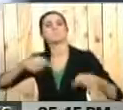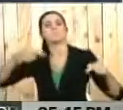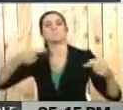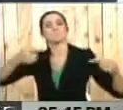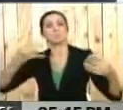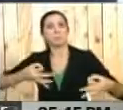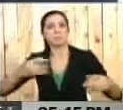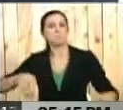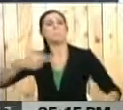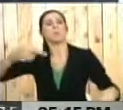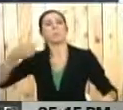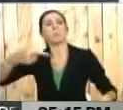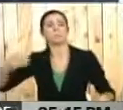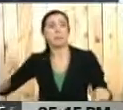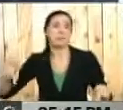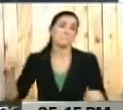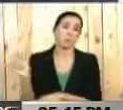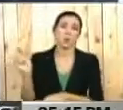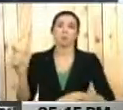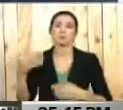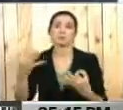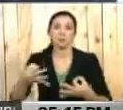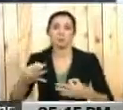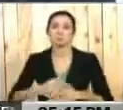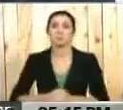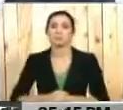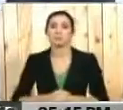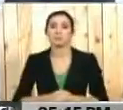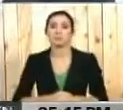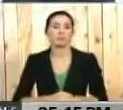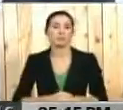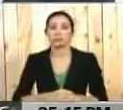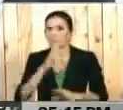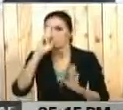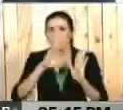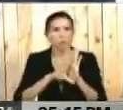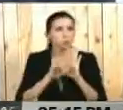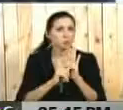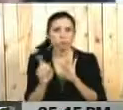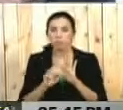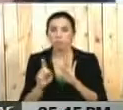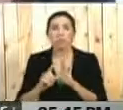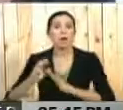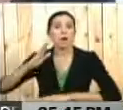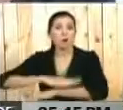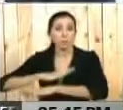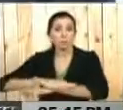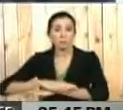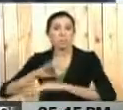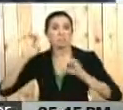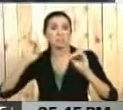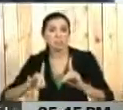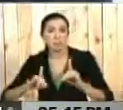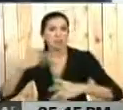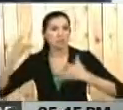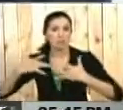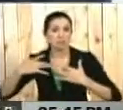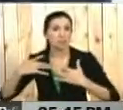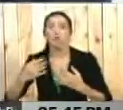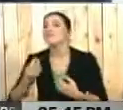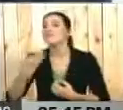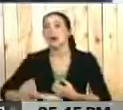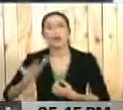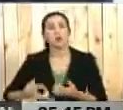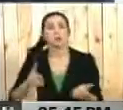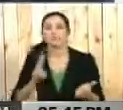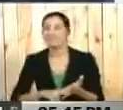enfrentamiento fuera del texto constitucional, la consecuencia no es otra, sino que todos sus actos carecen de validez. Ahí es donde empieza